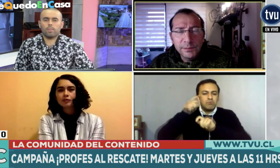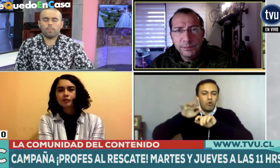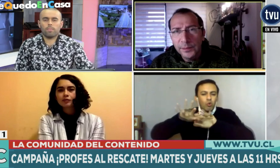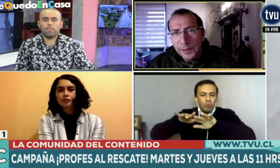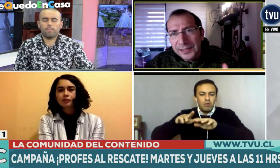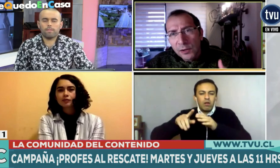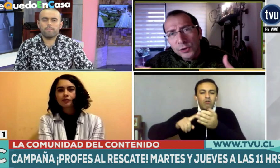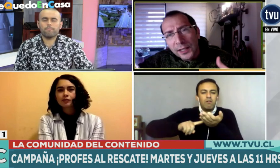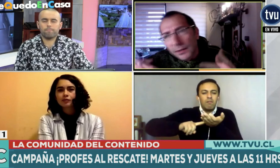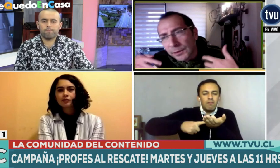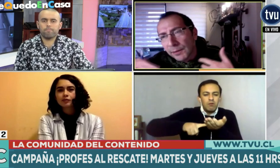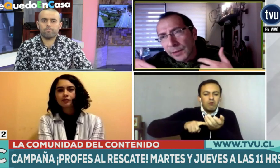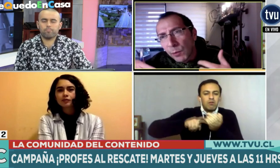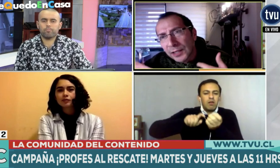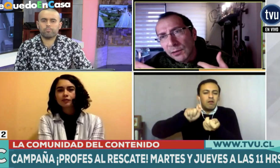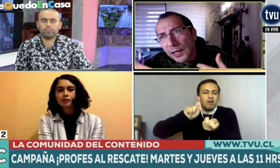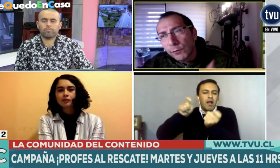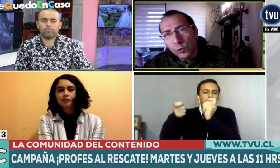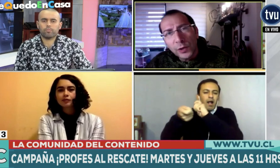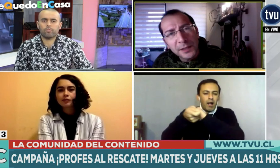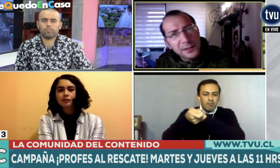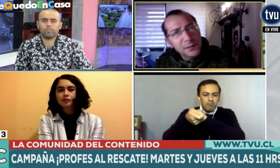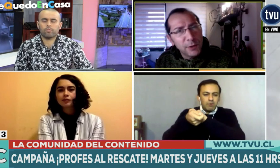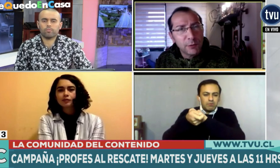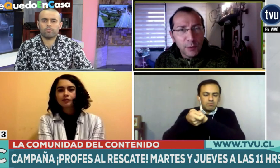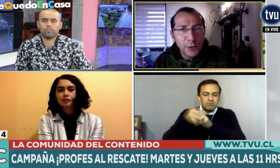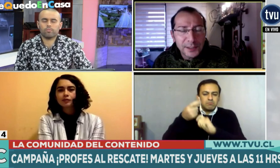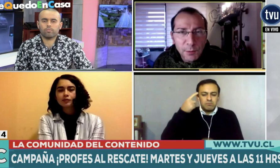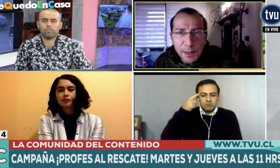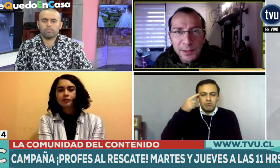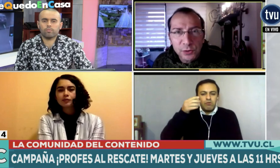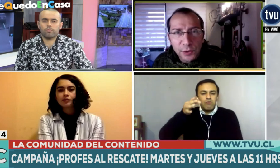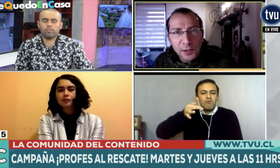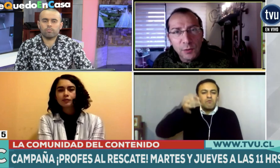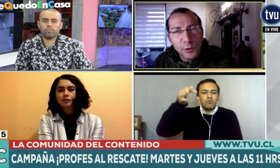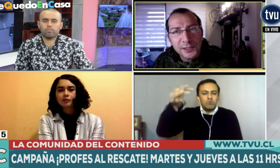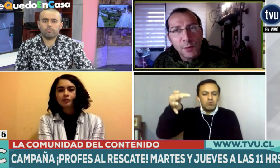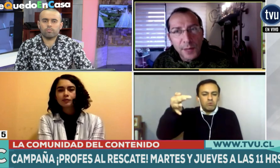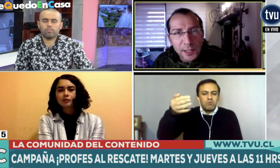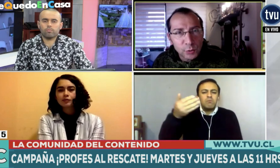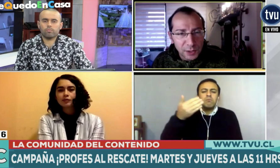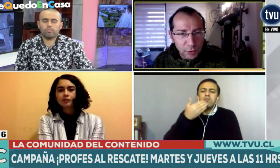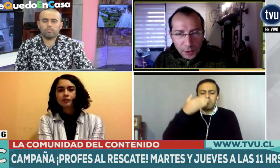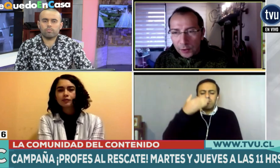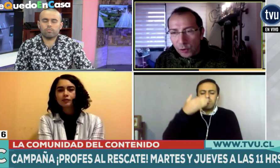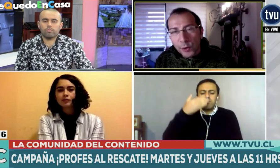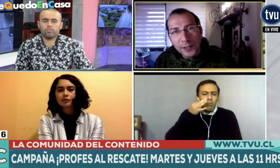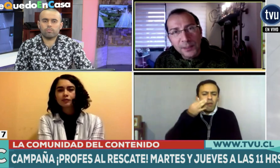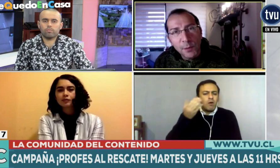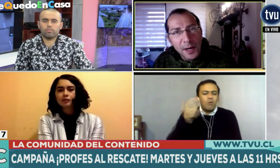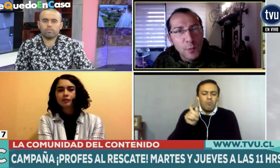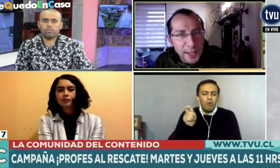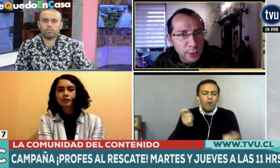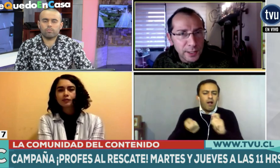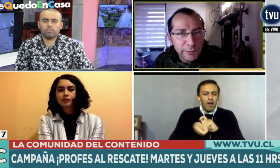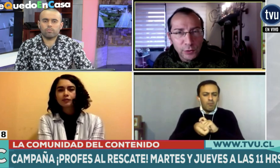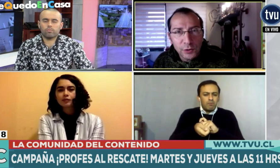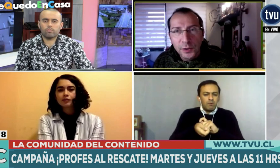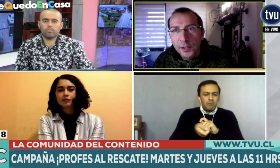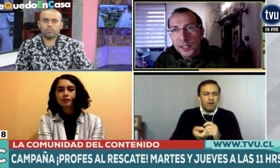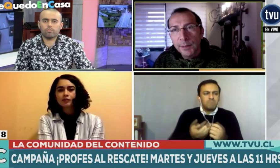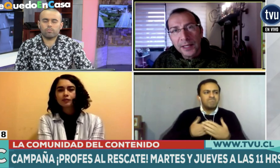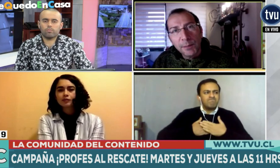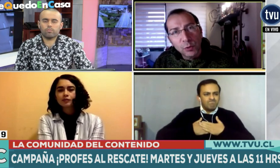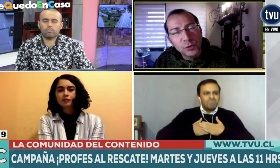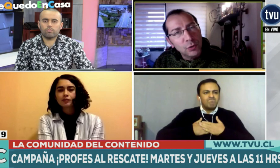esas cosas que muestran el futuro de repente, decimos, bueno, ¿cómo nos hacemos más personas? ¿Cómo nos hacemos más inclusivos? ¿Cómo nos hacemos más humanos en el fondo